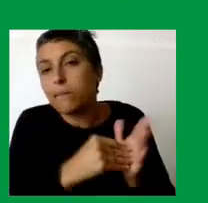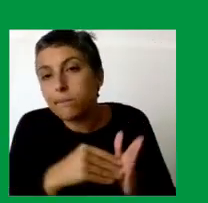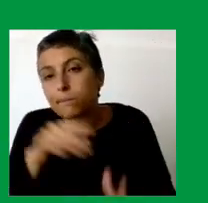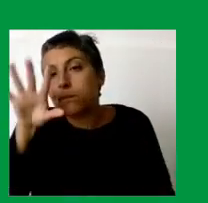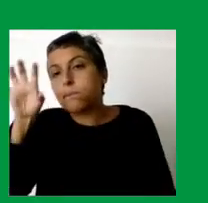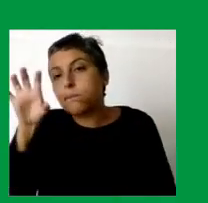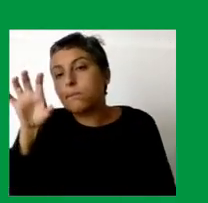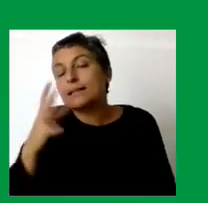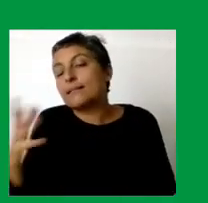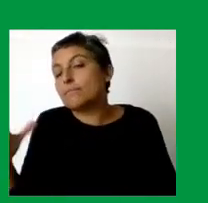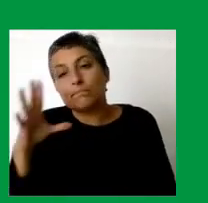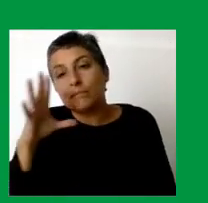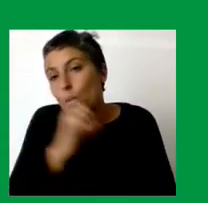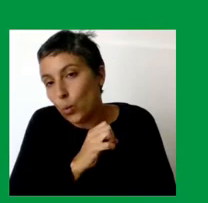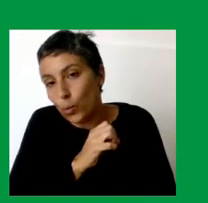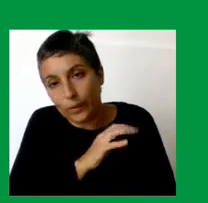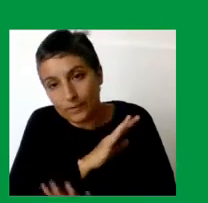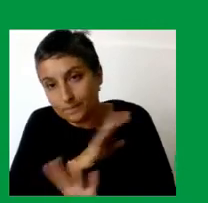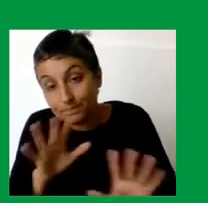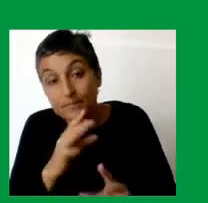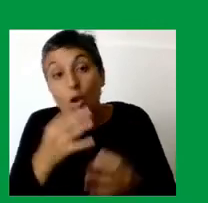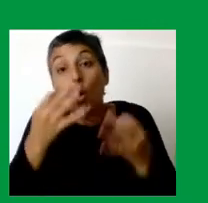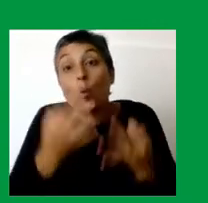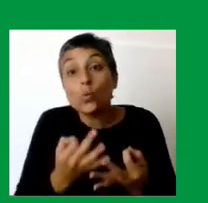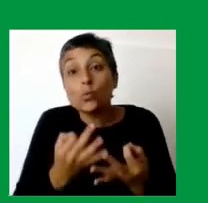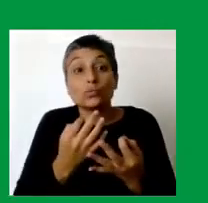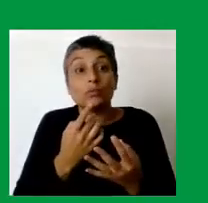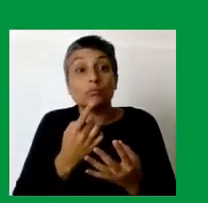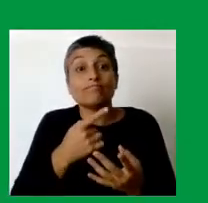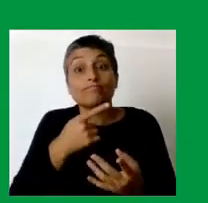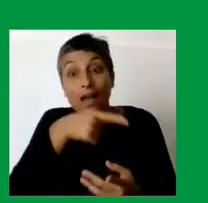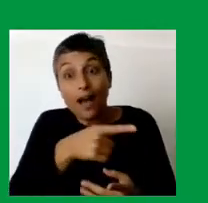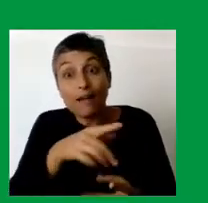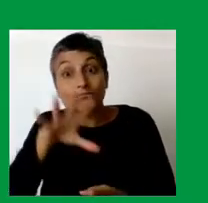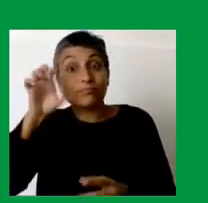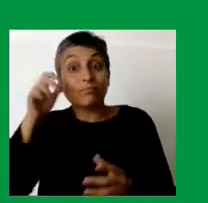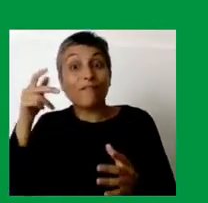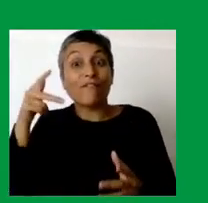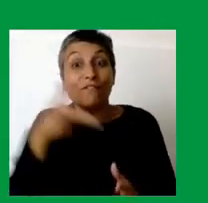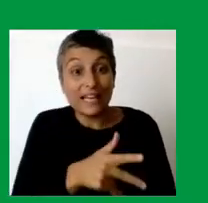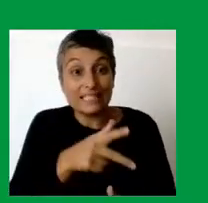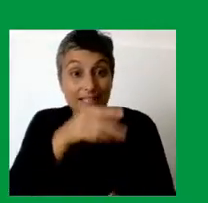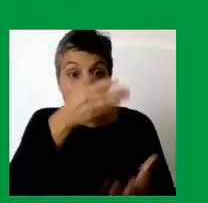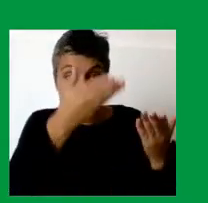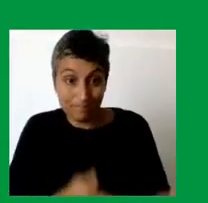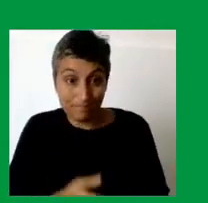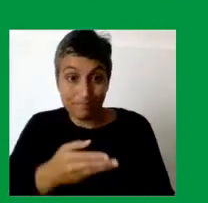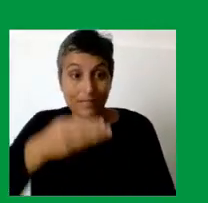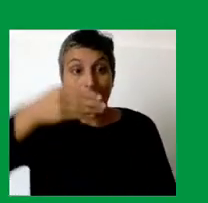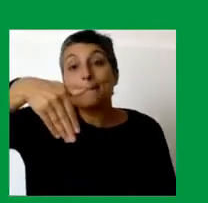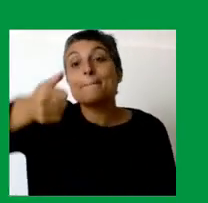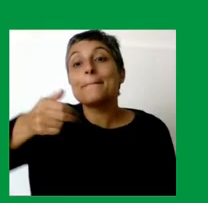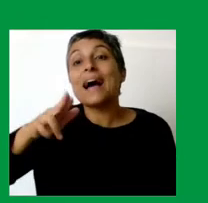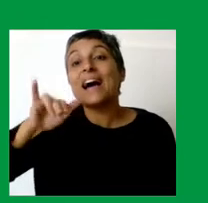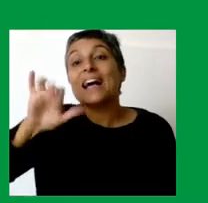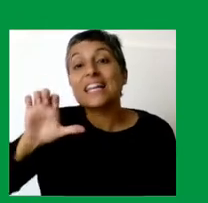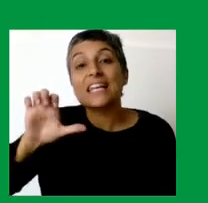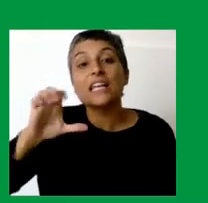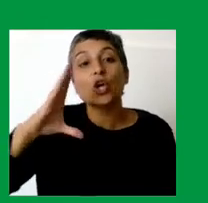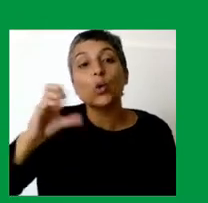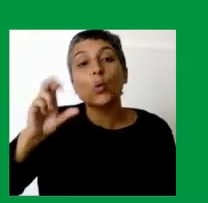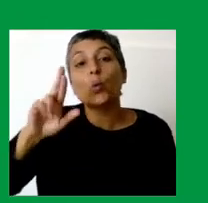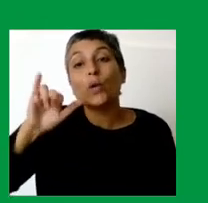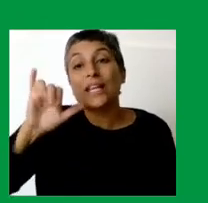nada más. Venía el aniversario de Marie Curie y dije, bueno, ¿y cómo podríamos usar, por ejemplo? Esta es una propuesta